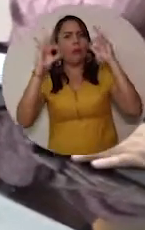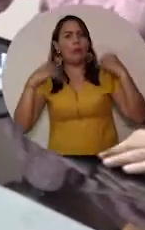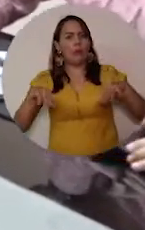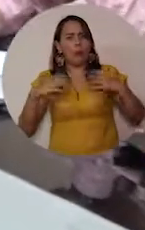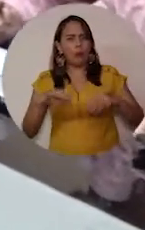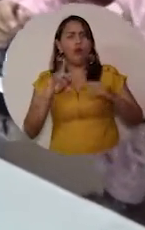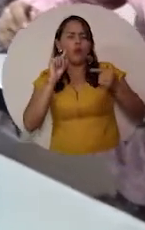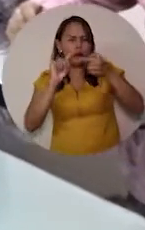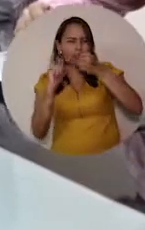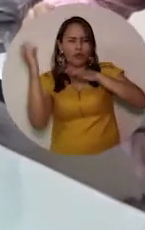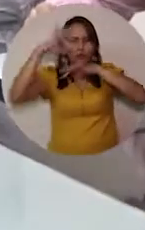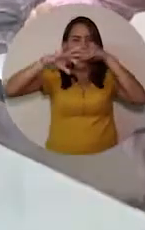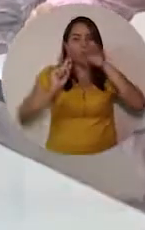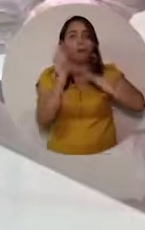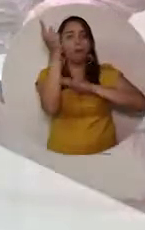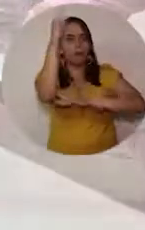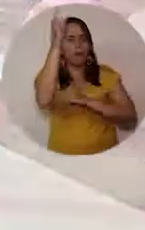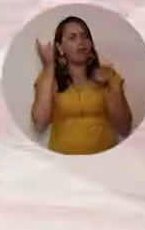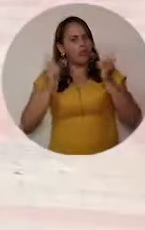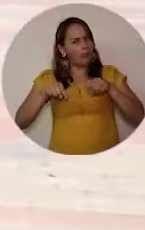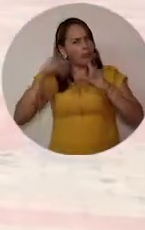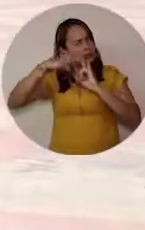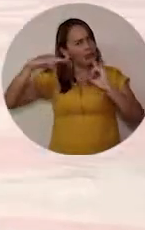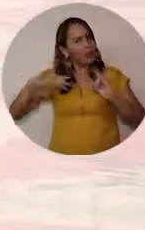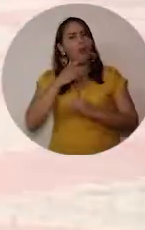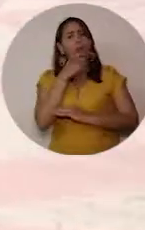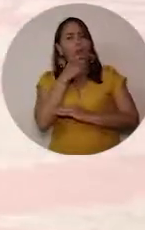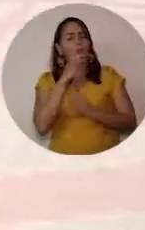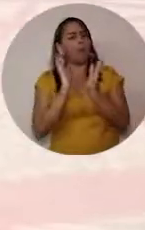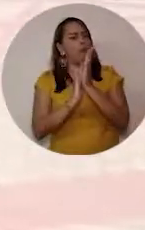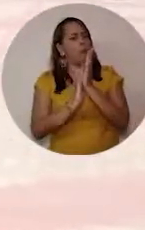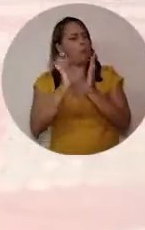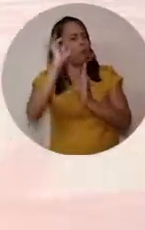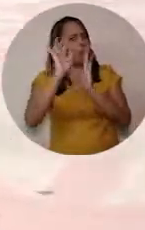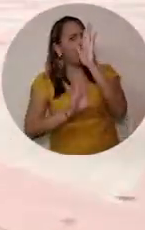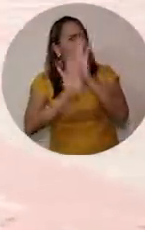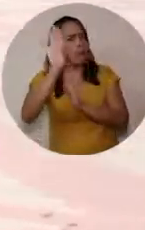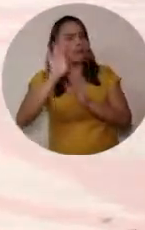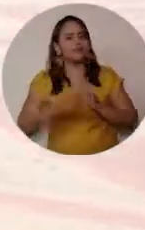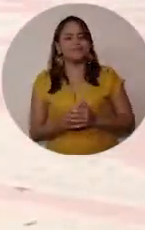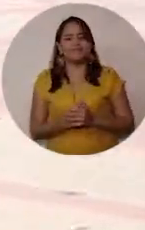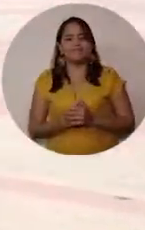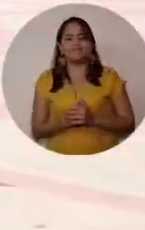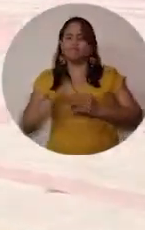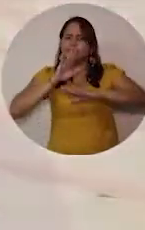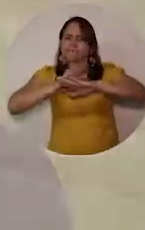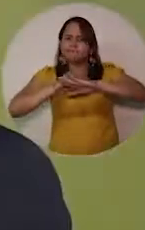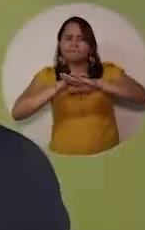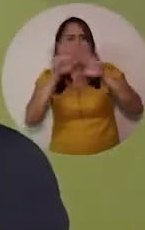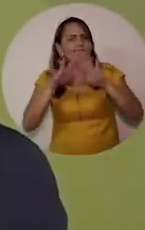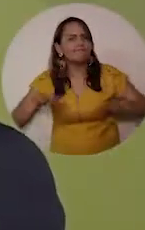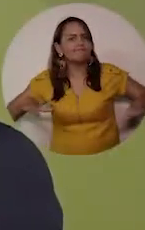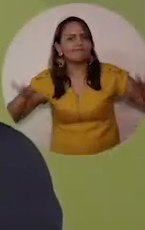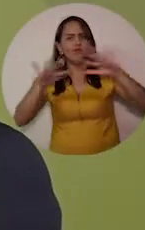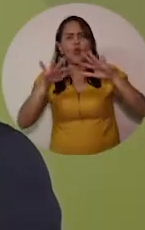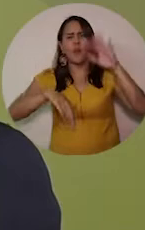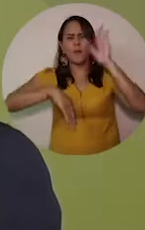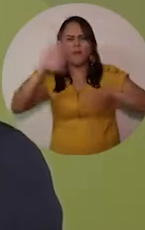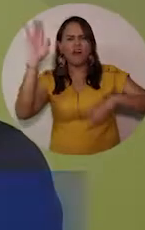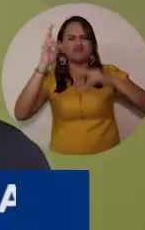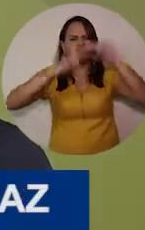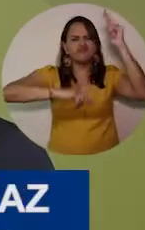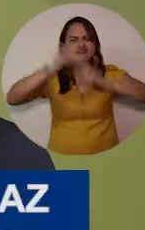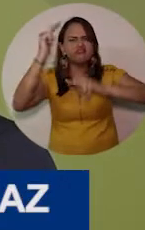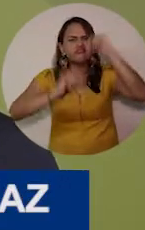alta calidad Siembra por Unimagdalena, exaltó los avances de la institución. Sus espacios, su